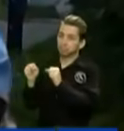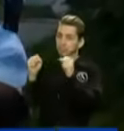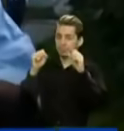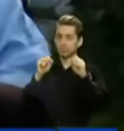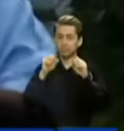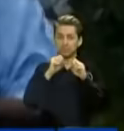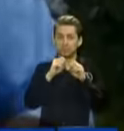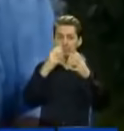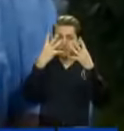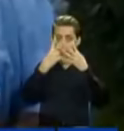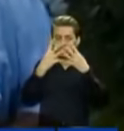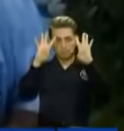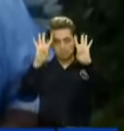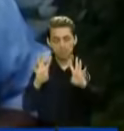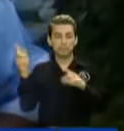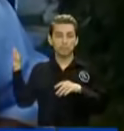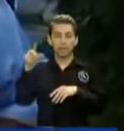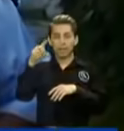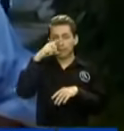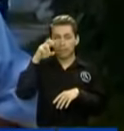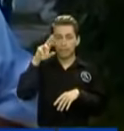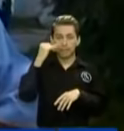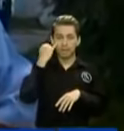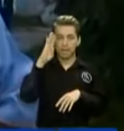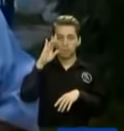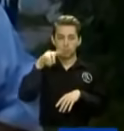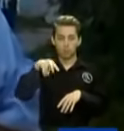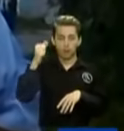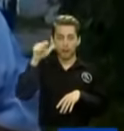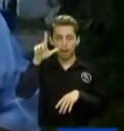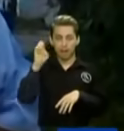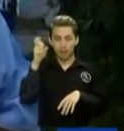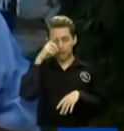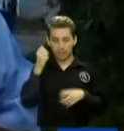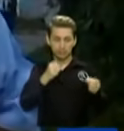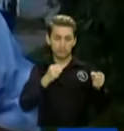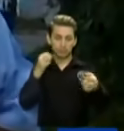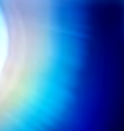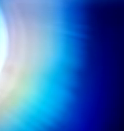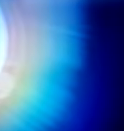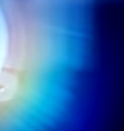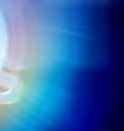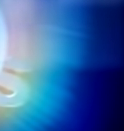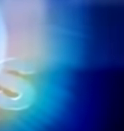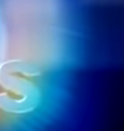Cuyotenango, Suchitepéquez, informó para ustedes Freddy Rojas.